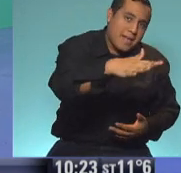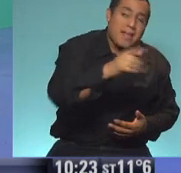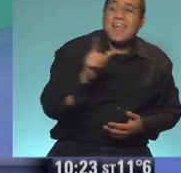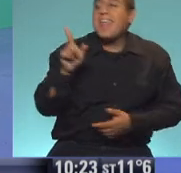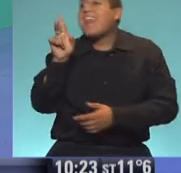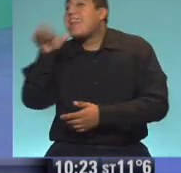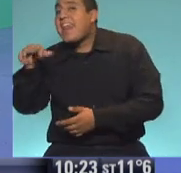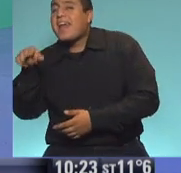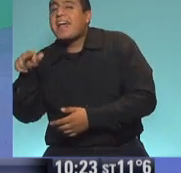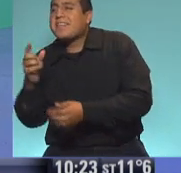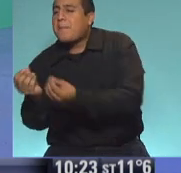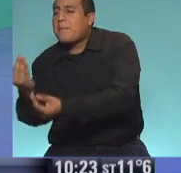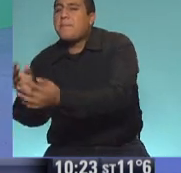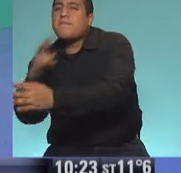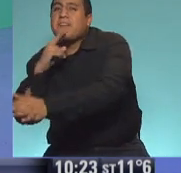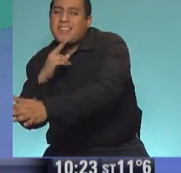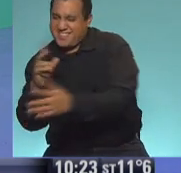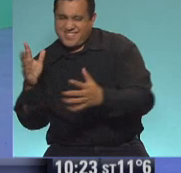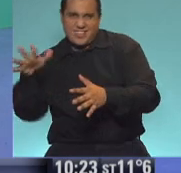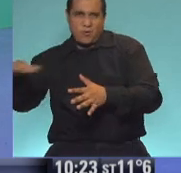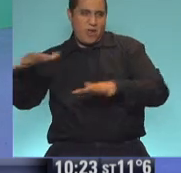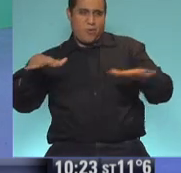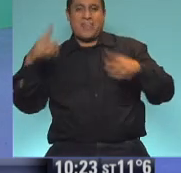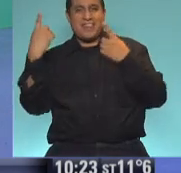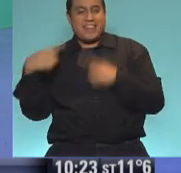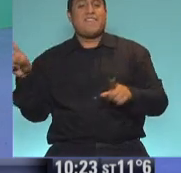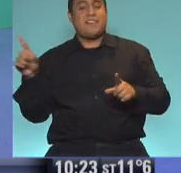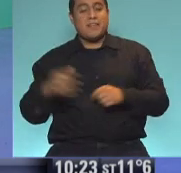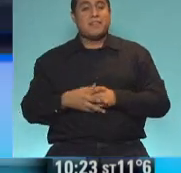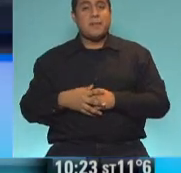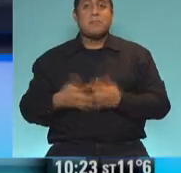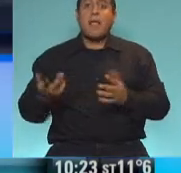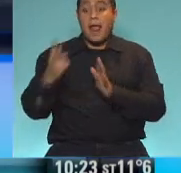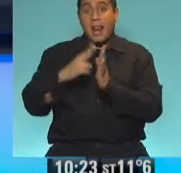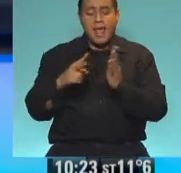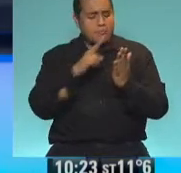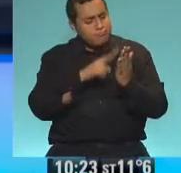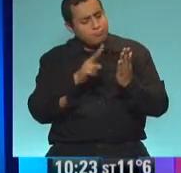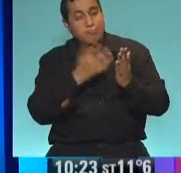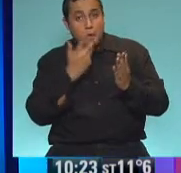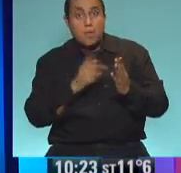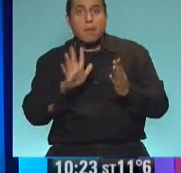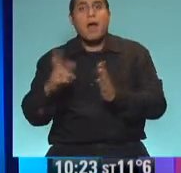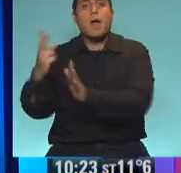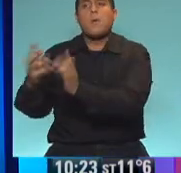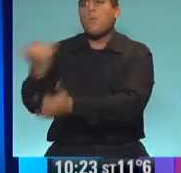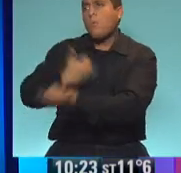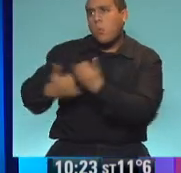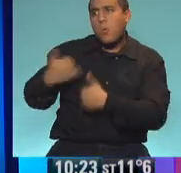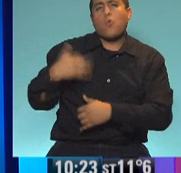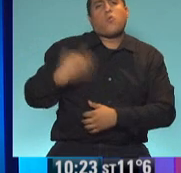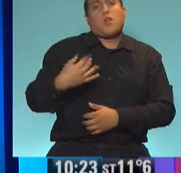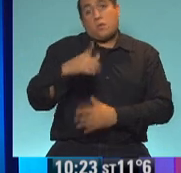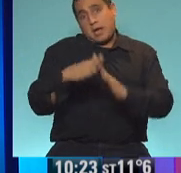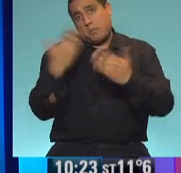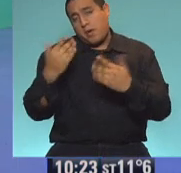con el las olas, la espuma del mar cuando viene. Qué lindo es leer y qué lindo que te lean, ¿no? También. Claro que sí. Que eso que podemos hacer en casa también, que está buenísimo.